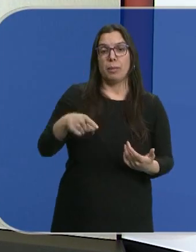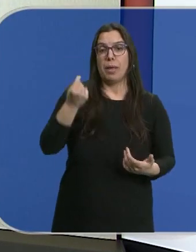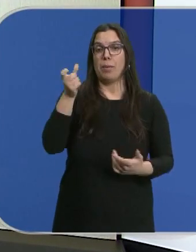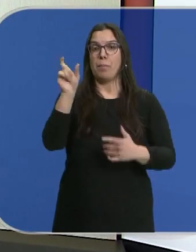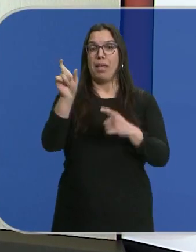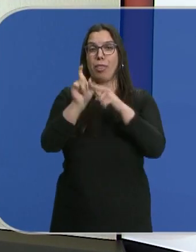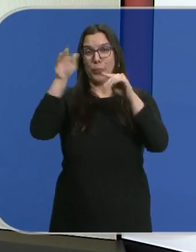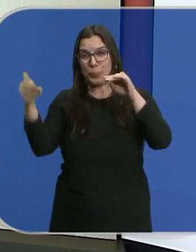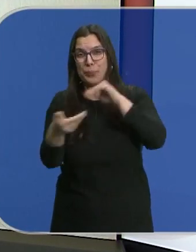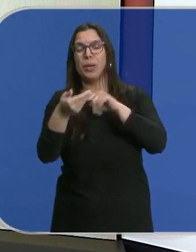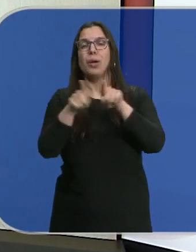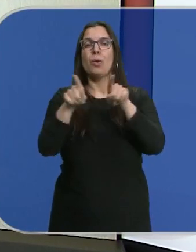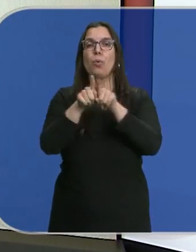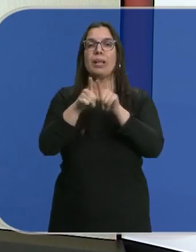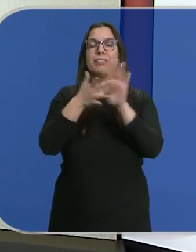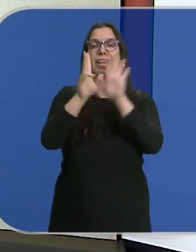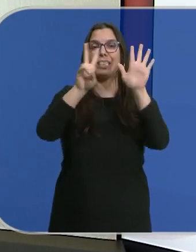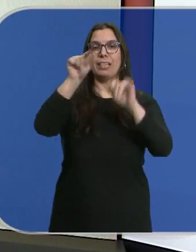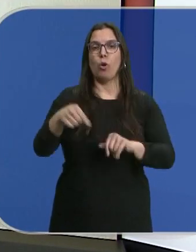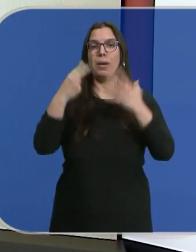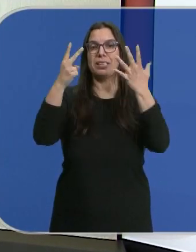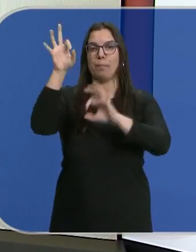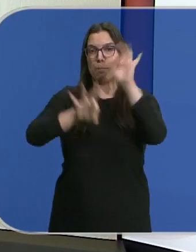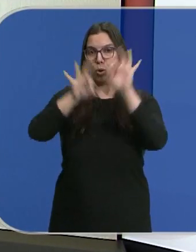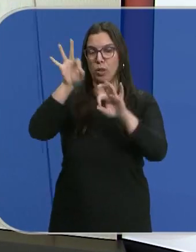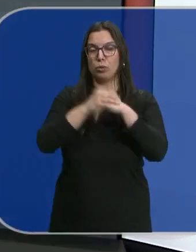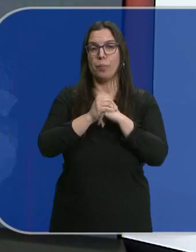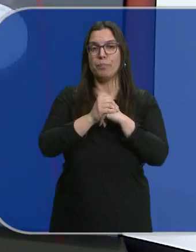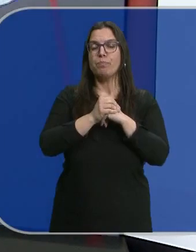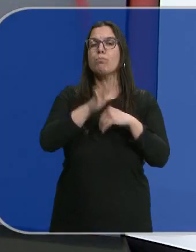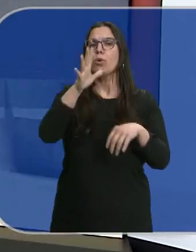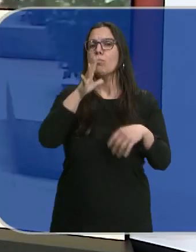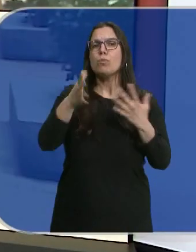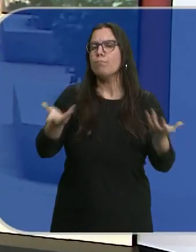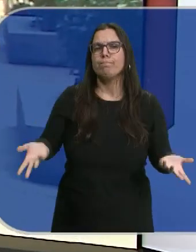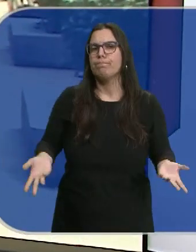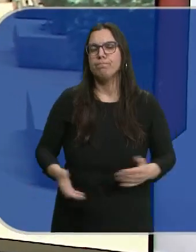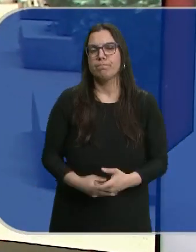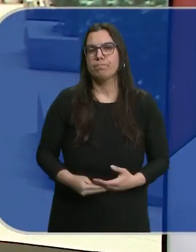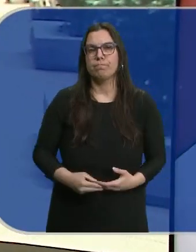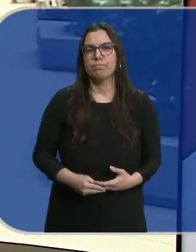inflación subyacente, que se coloca en el 7,7%. ¿Cuáles son las causas, Lidia?